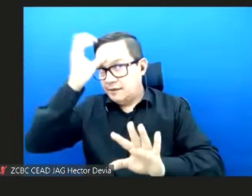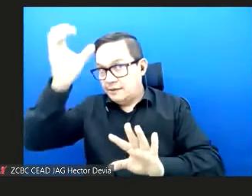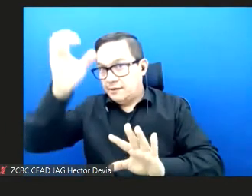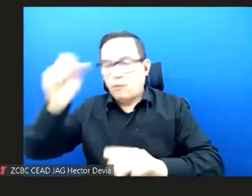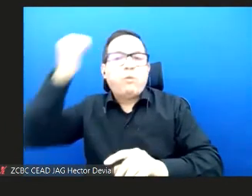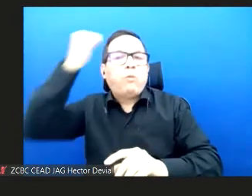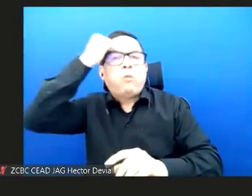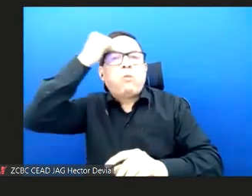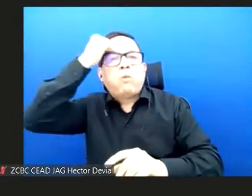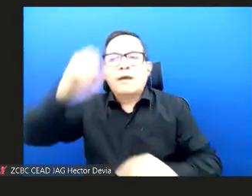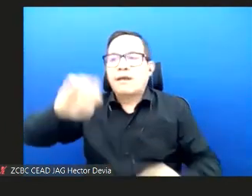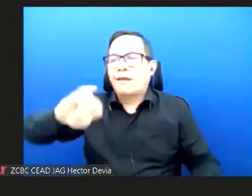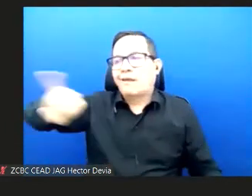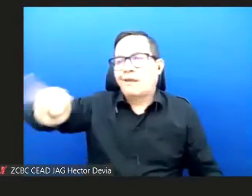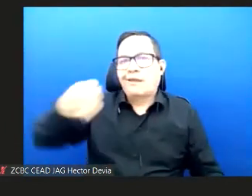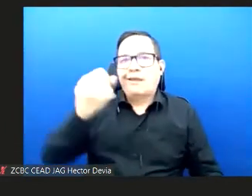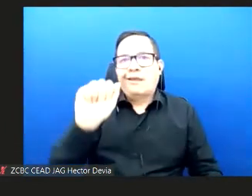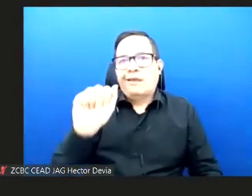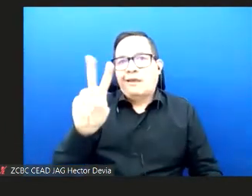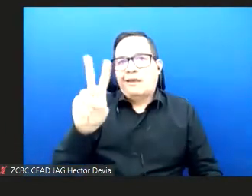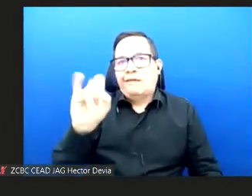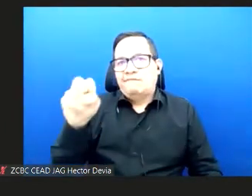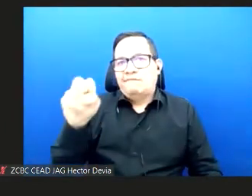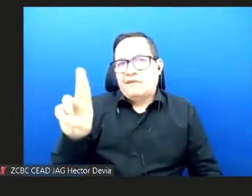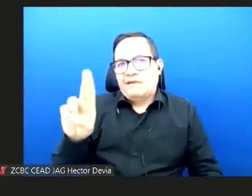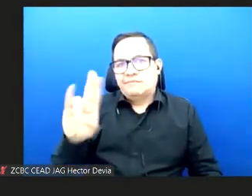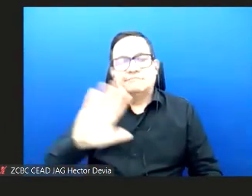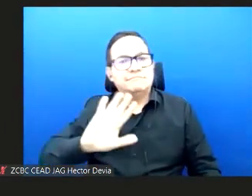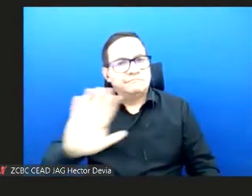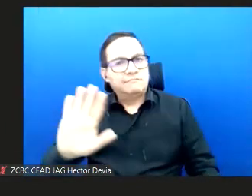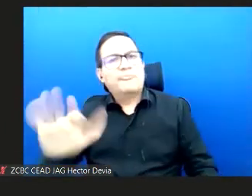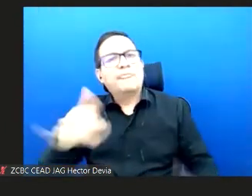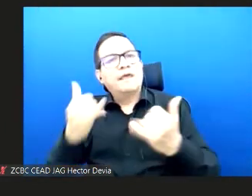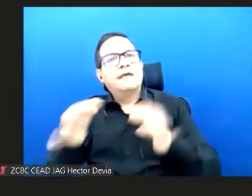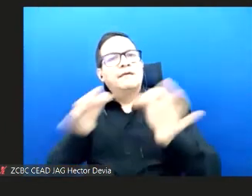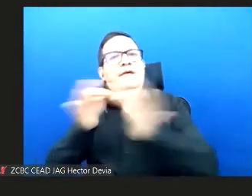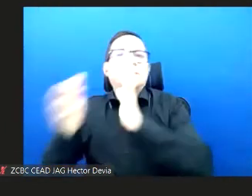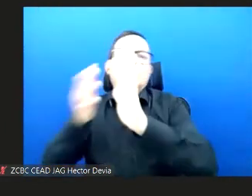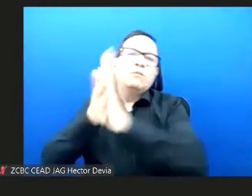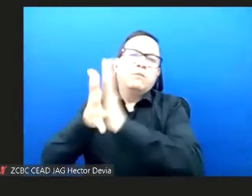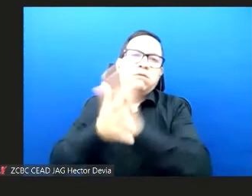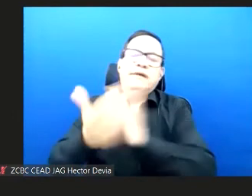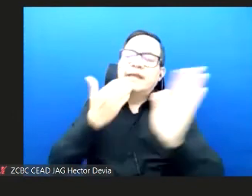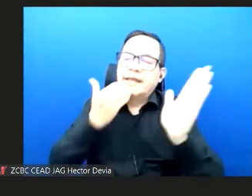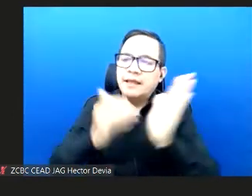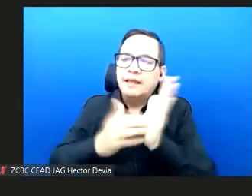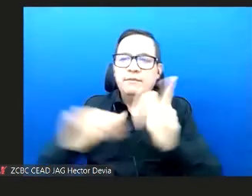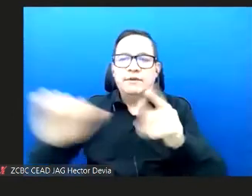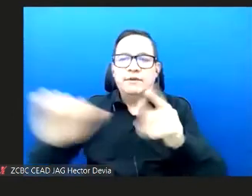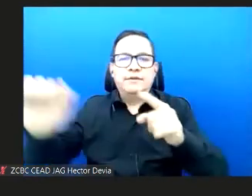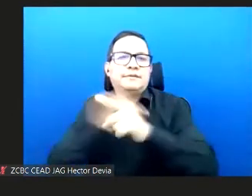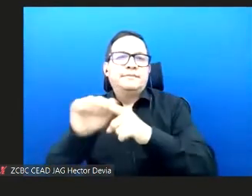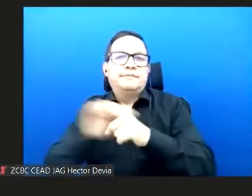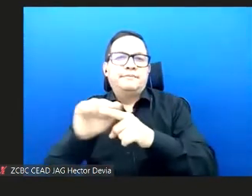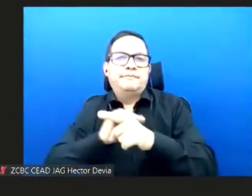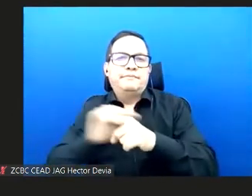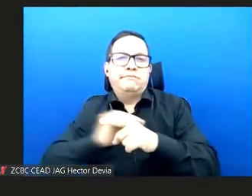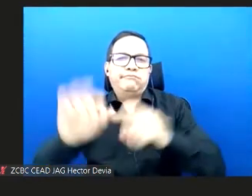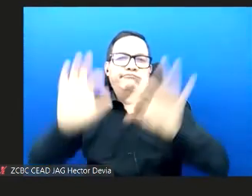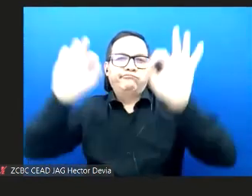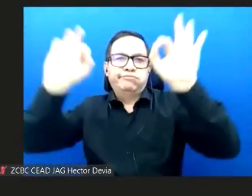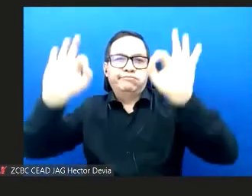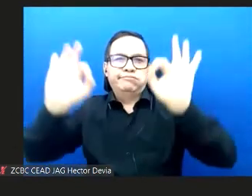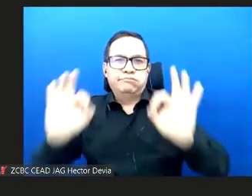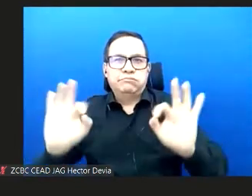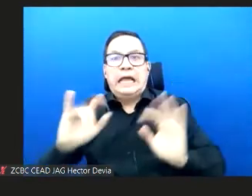profe Javier y ahora vamos a mirar algunos ejemplos o ejercicios prácticos. ¿Listo? Hay que aclarar que